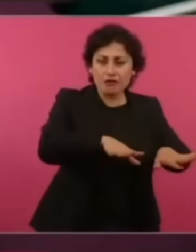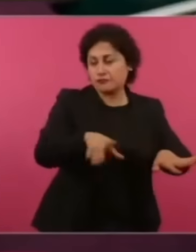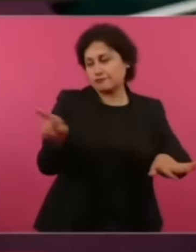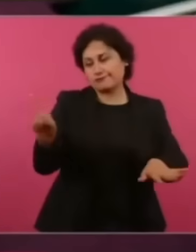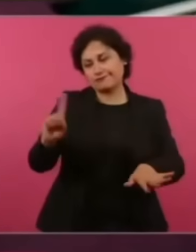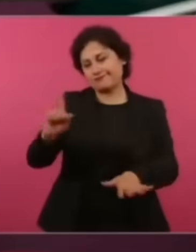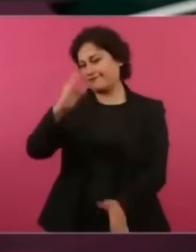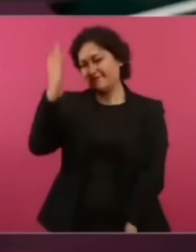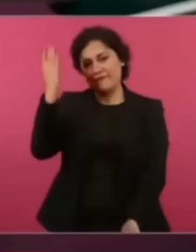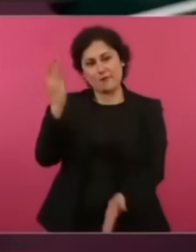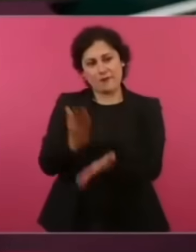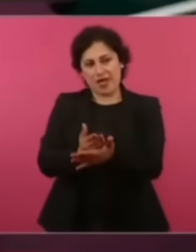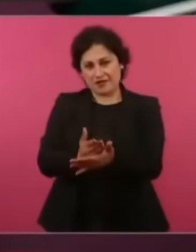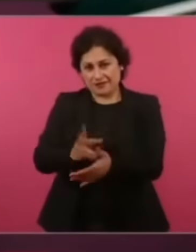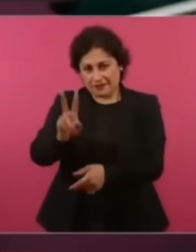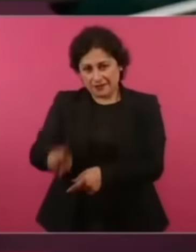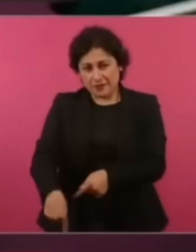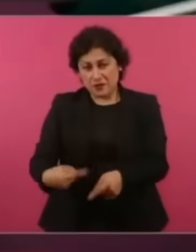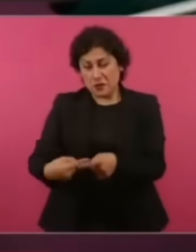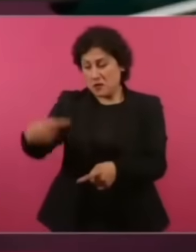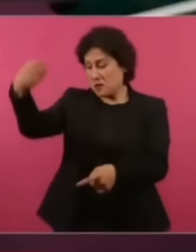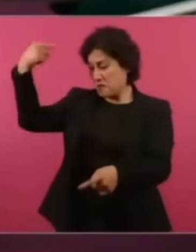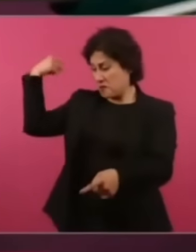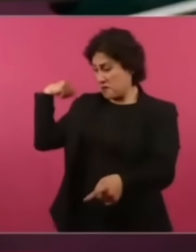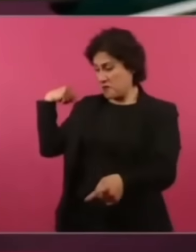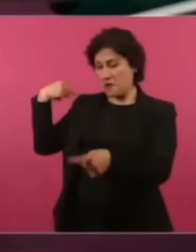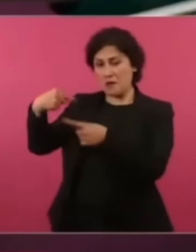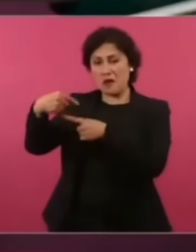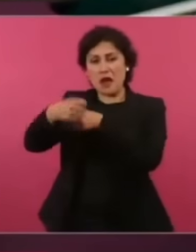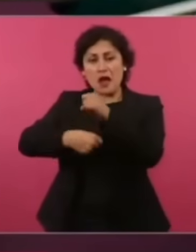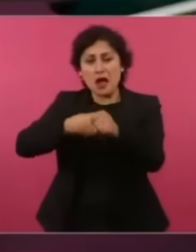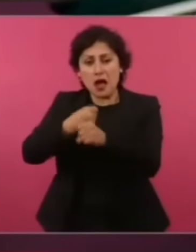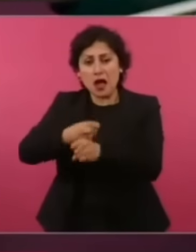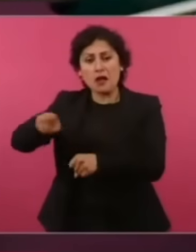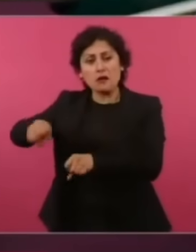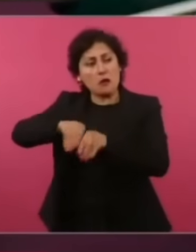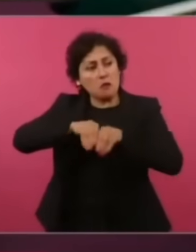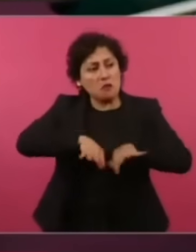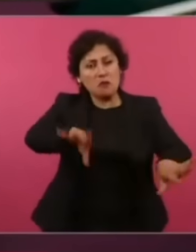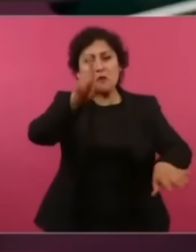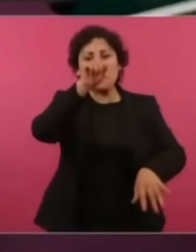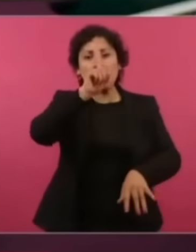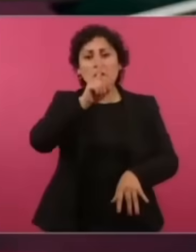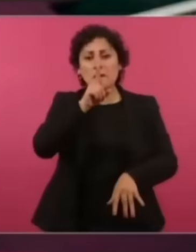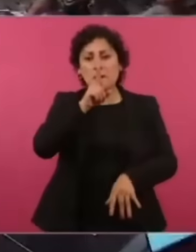de muchísimos años de estar mintiendo,